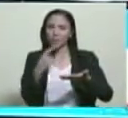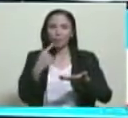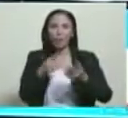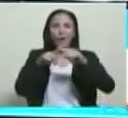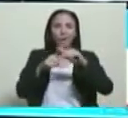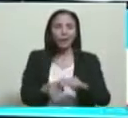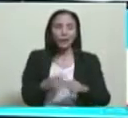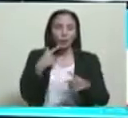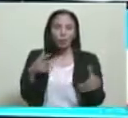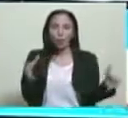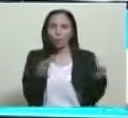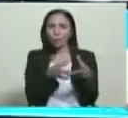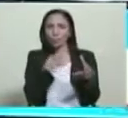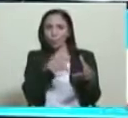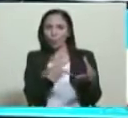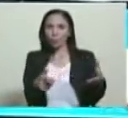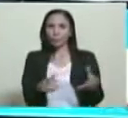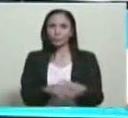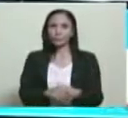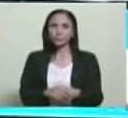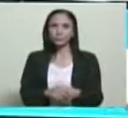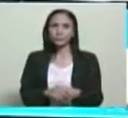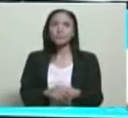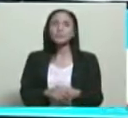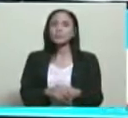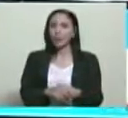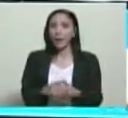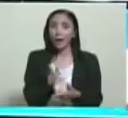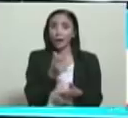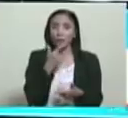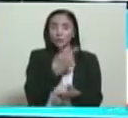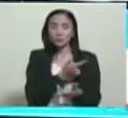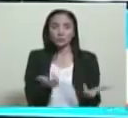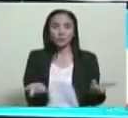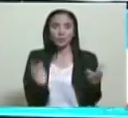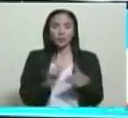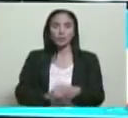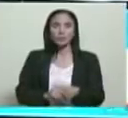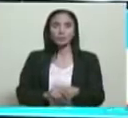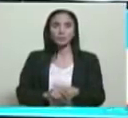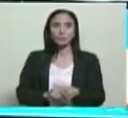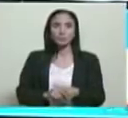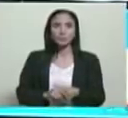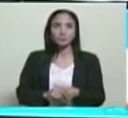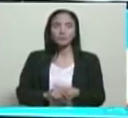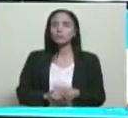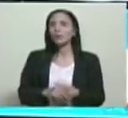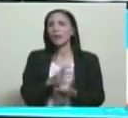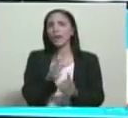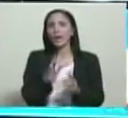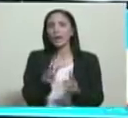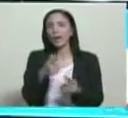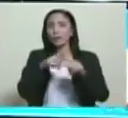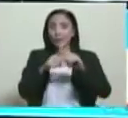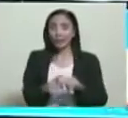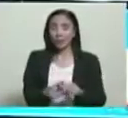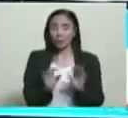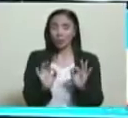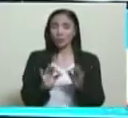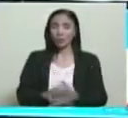tenemos un grupo de jóvenes que quieren tierra. Y más de 300, escúcheme este